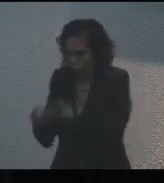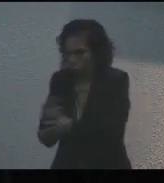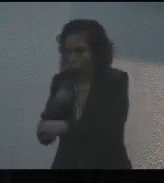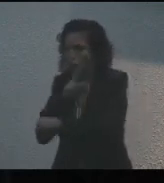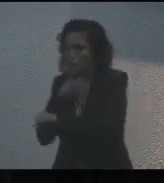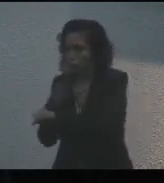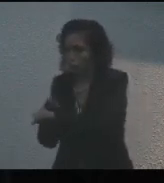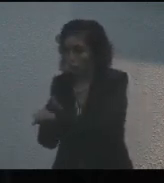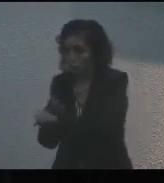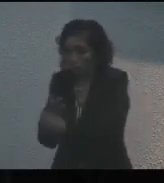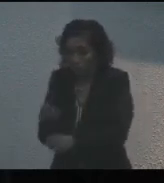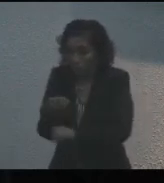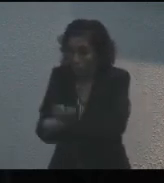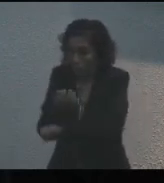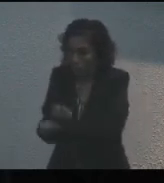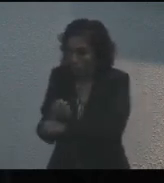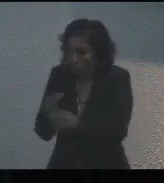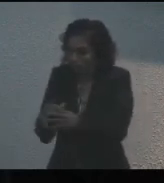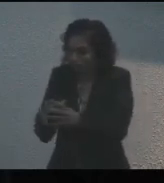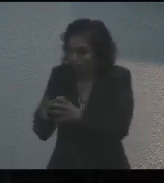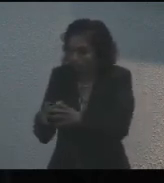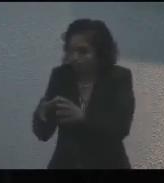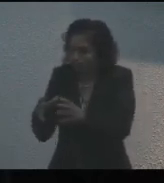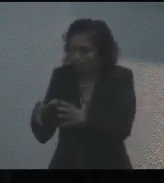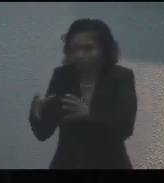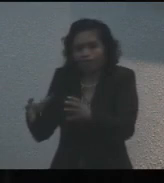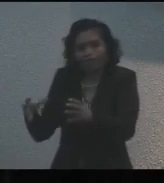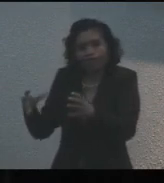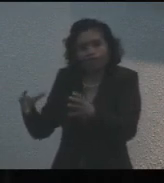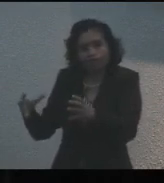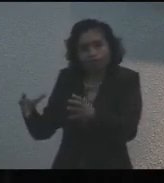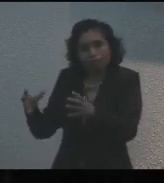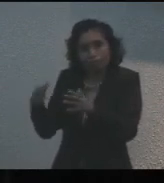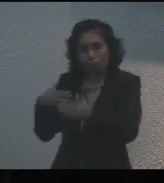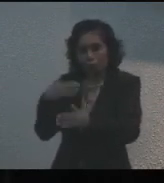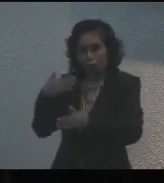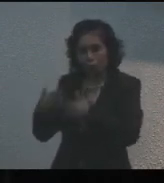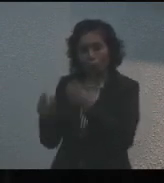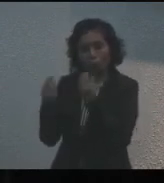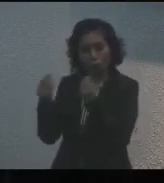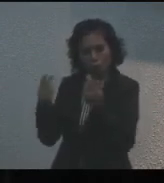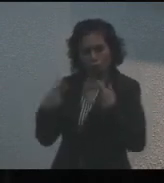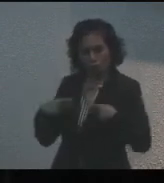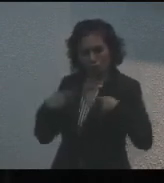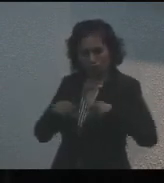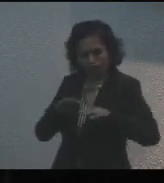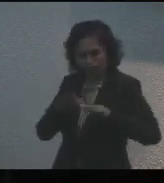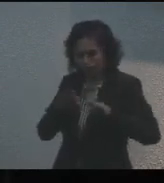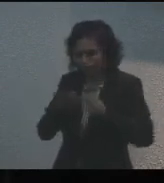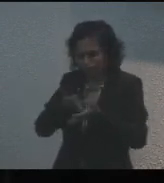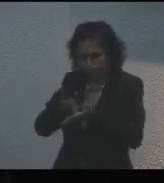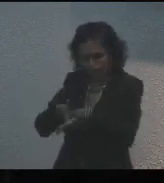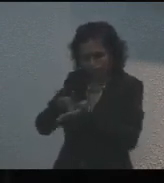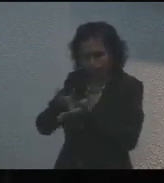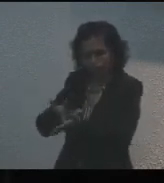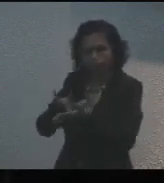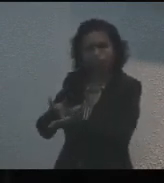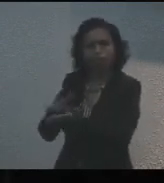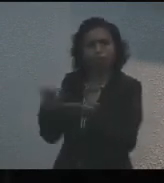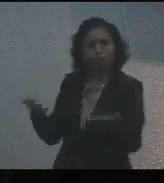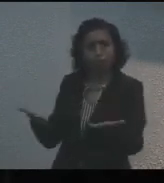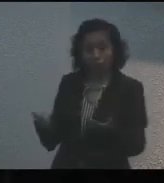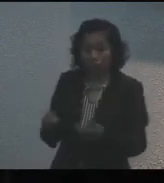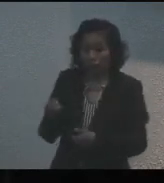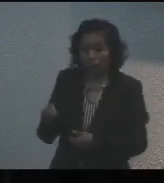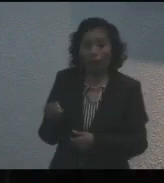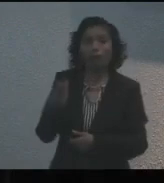y desarrollo de este estado se debe, sin lugar a duda, a célebres personajes, cuyo talento ha acrecentado el prestigio